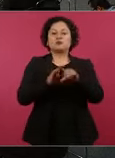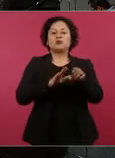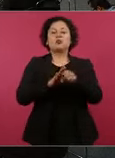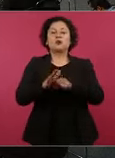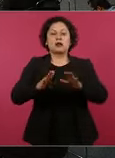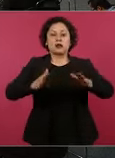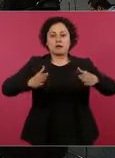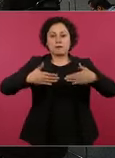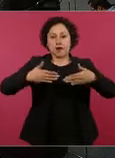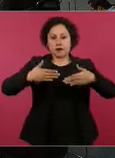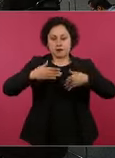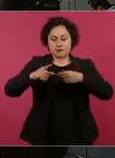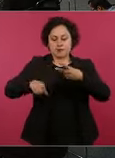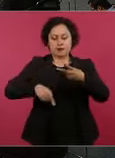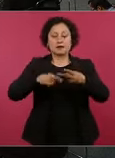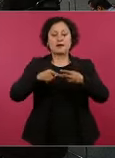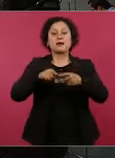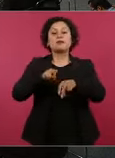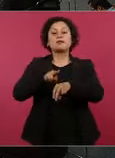Nicaragua